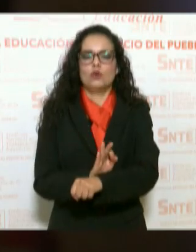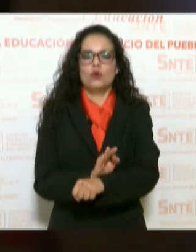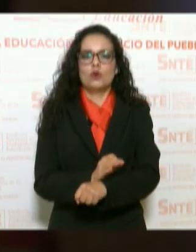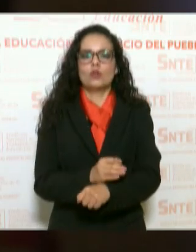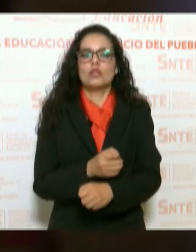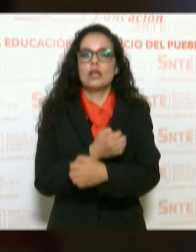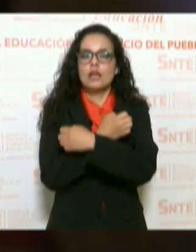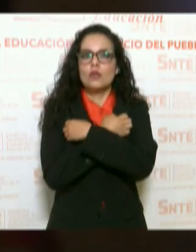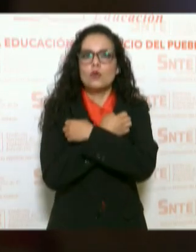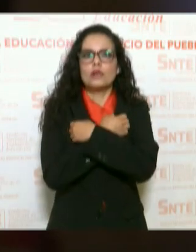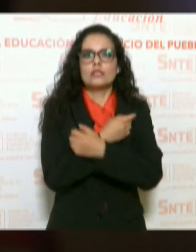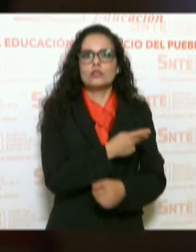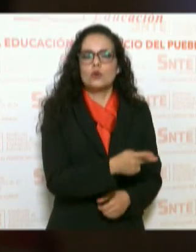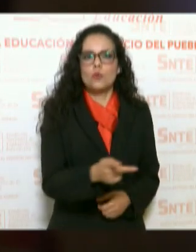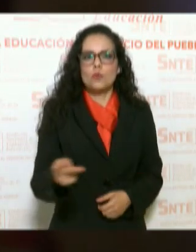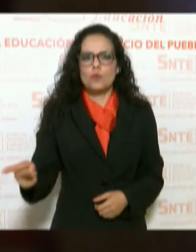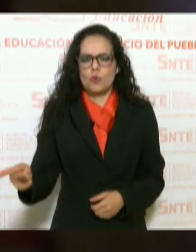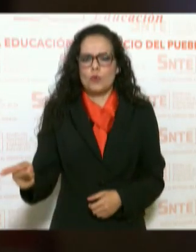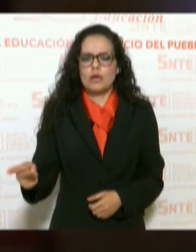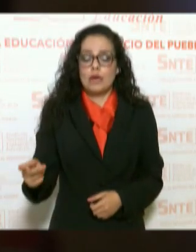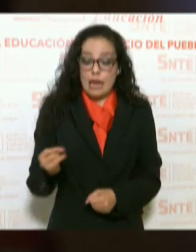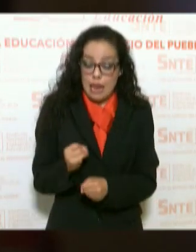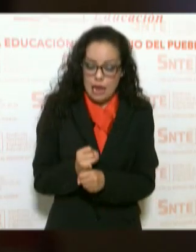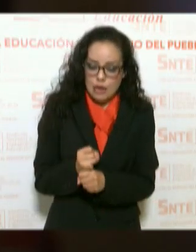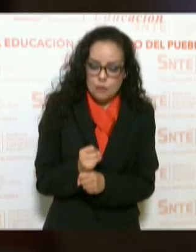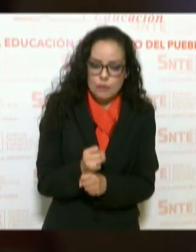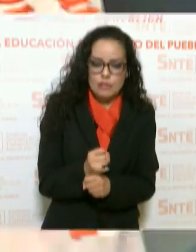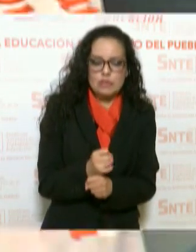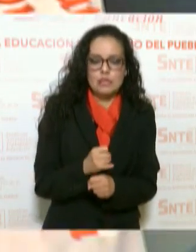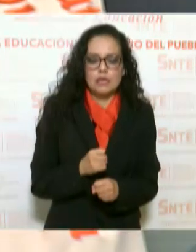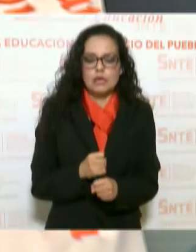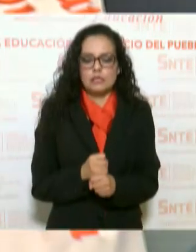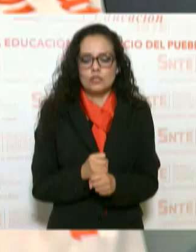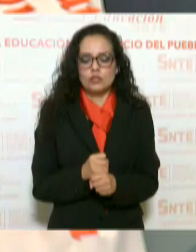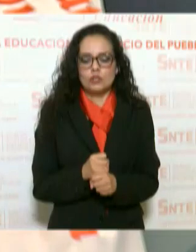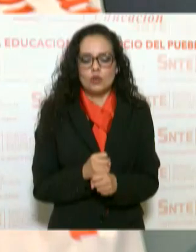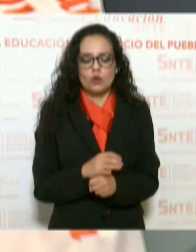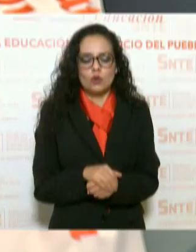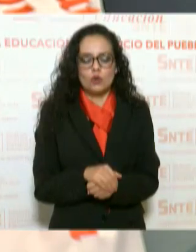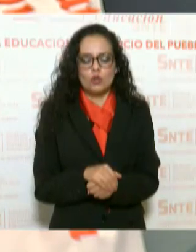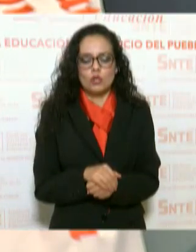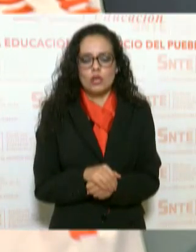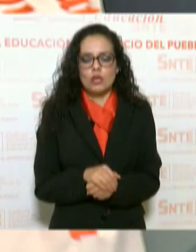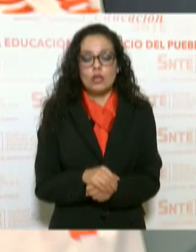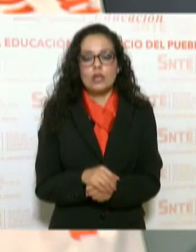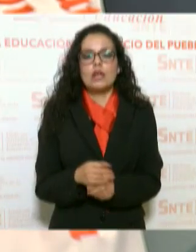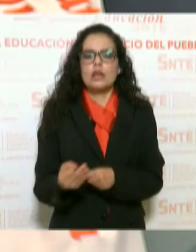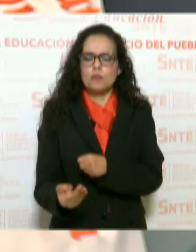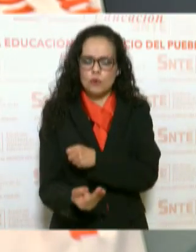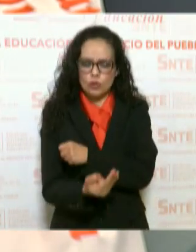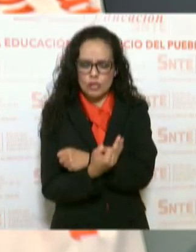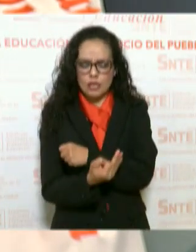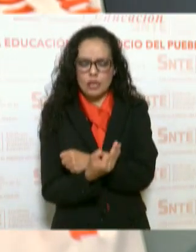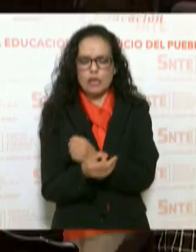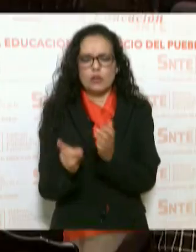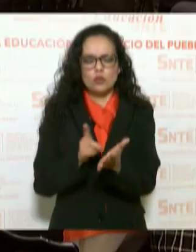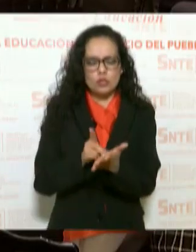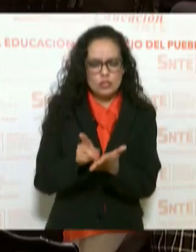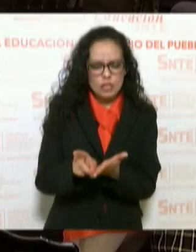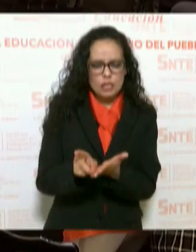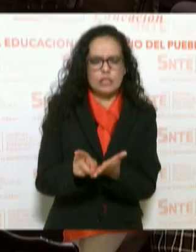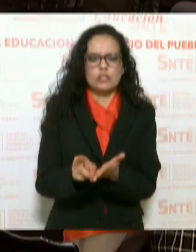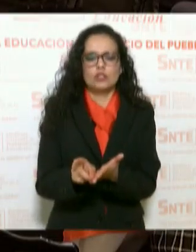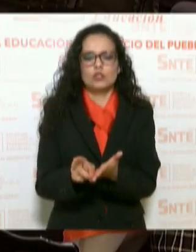la investigación para el bien público, con la vigencia de los derechos e intereses del personal